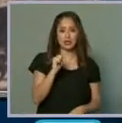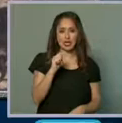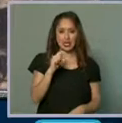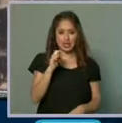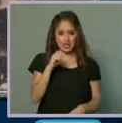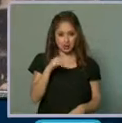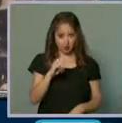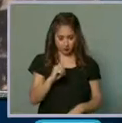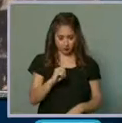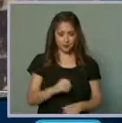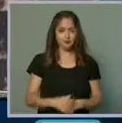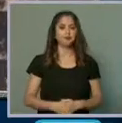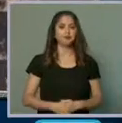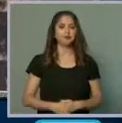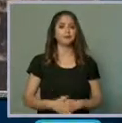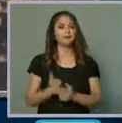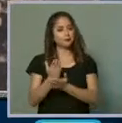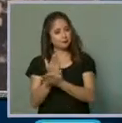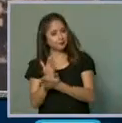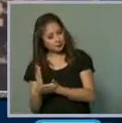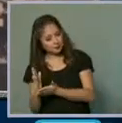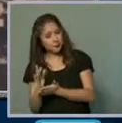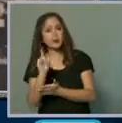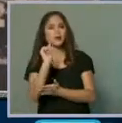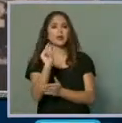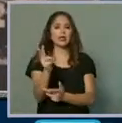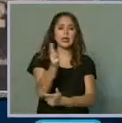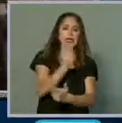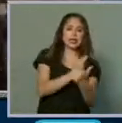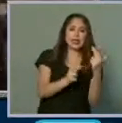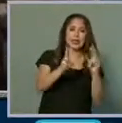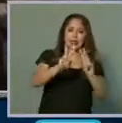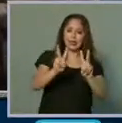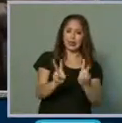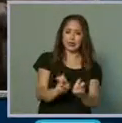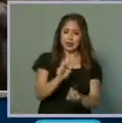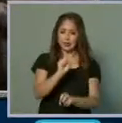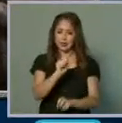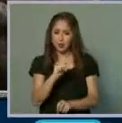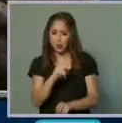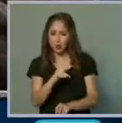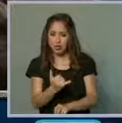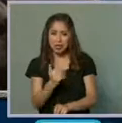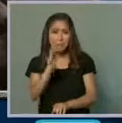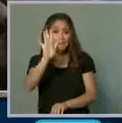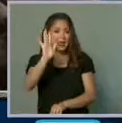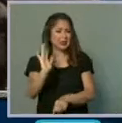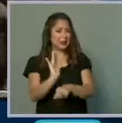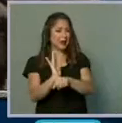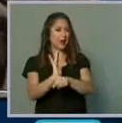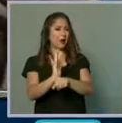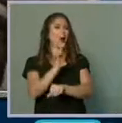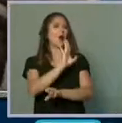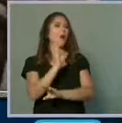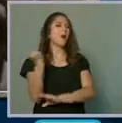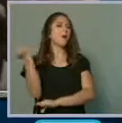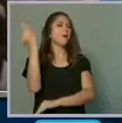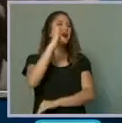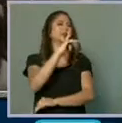Pero, a ver, regresando un poco a los samuráis. Exactamente. O sea, porque al final parece una película de ciencia ficción. Tal O sea, cual. no pensaríamos